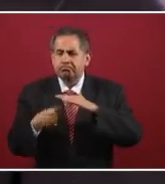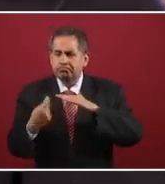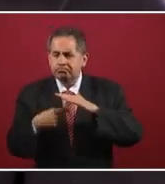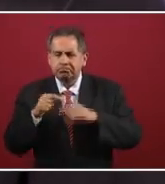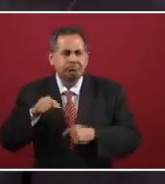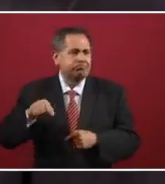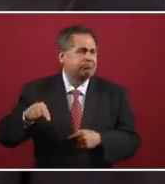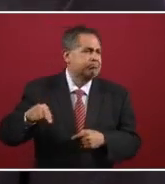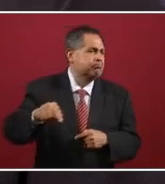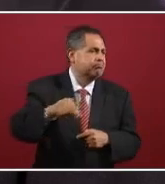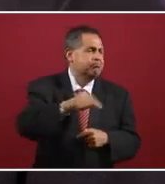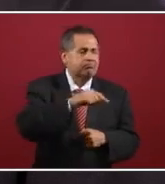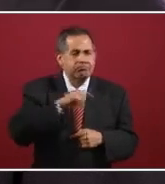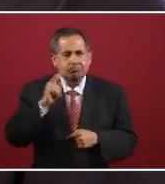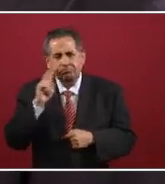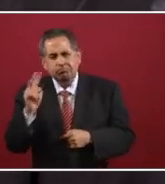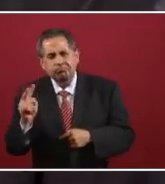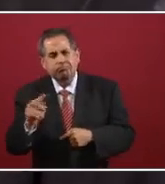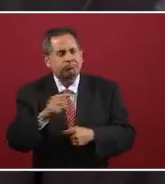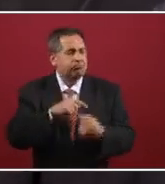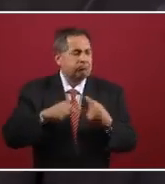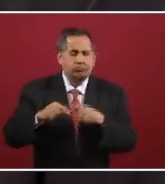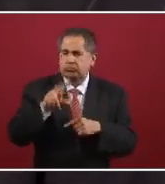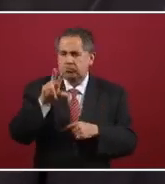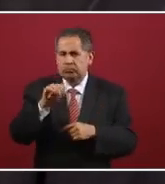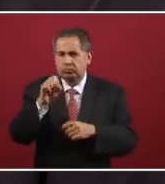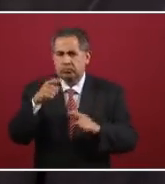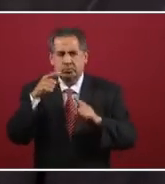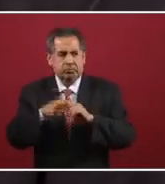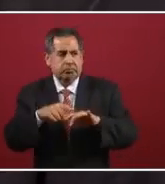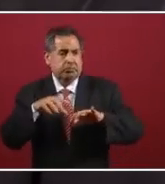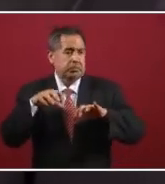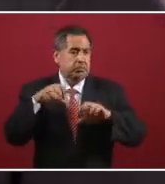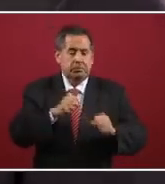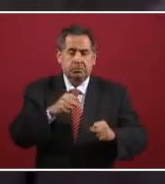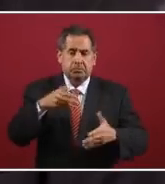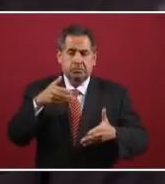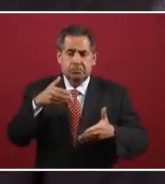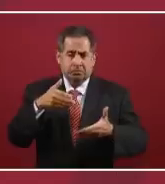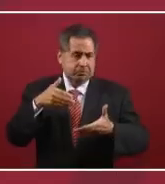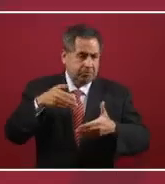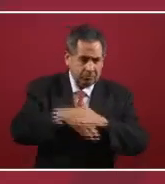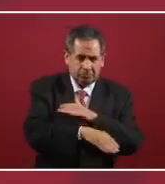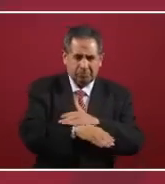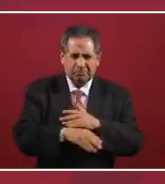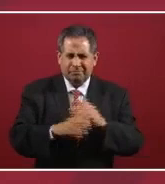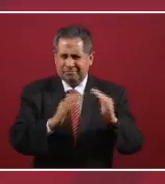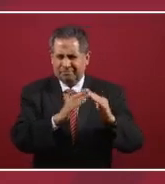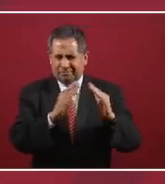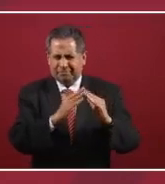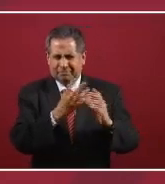que no tenía el propósito de introducirse en la casa.